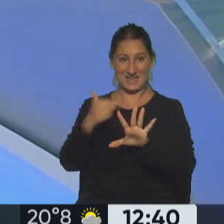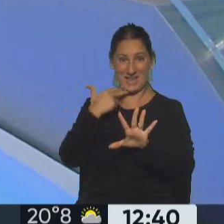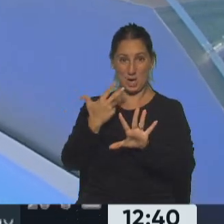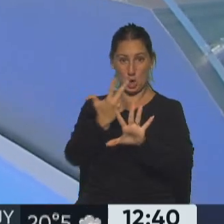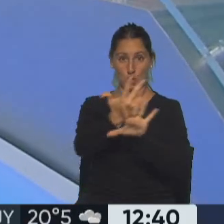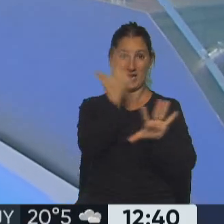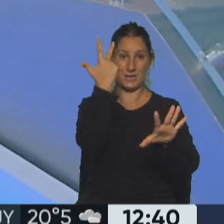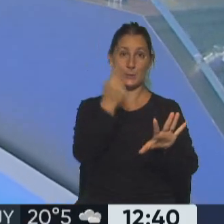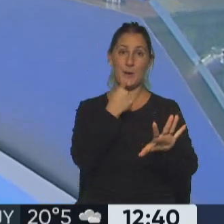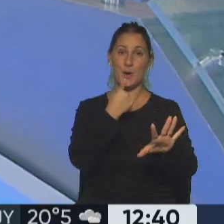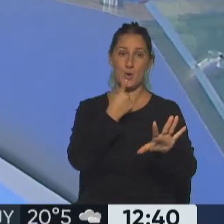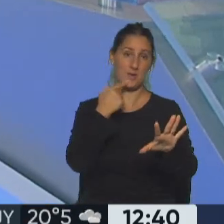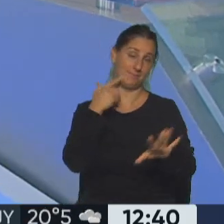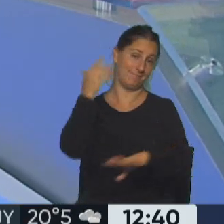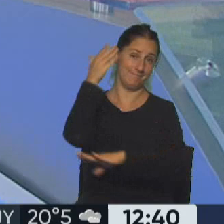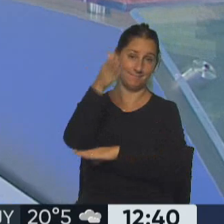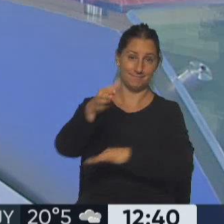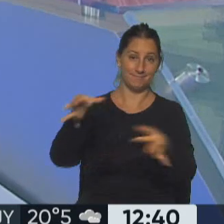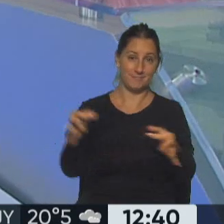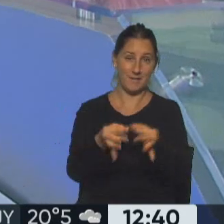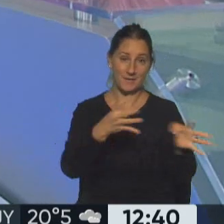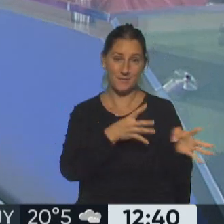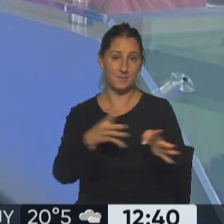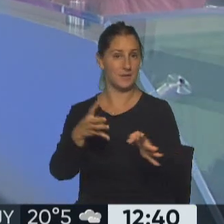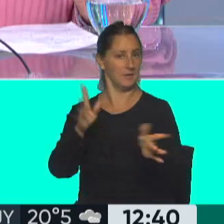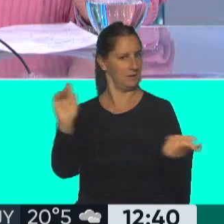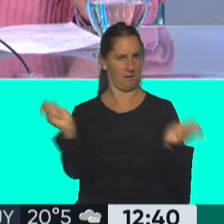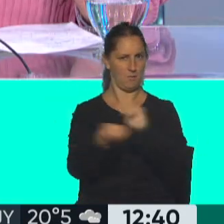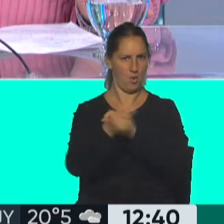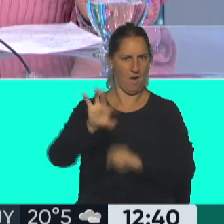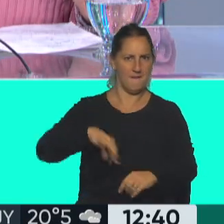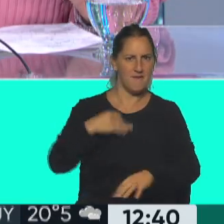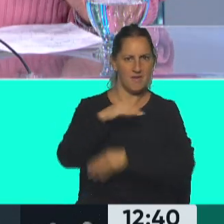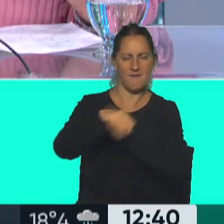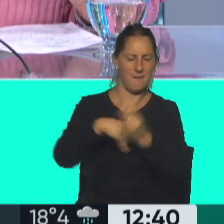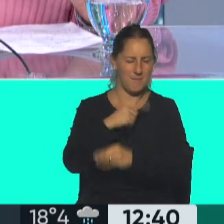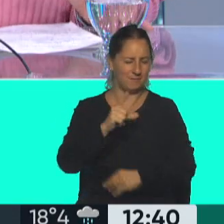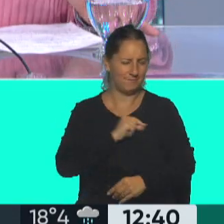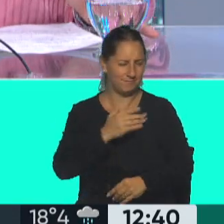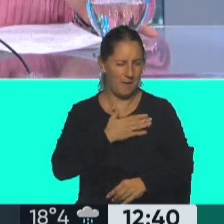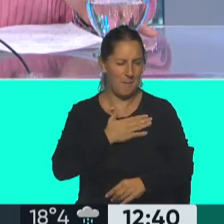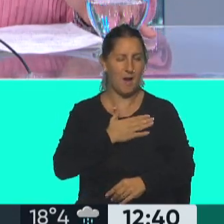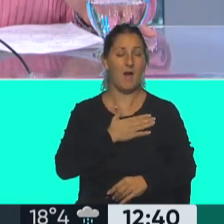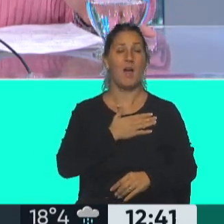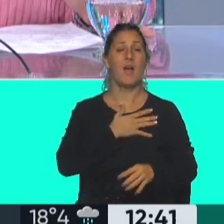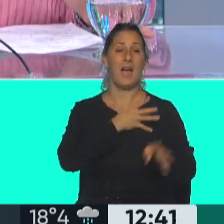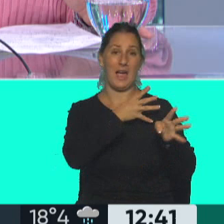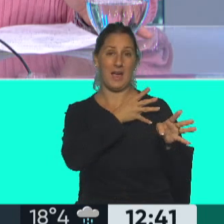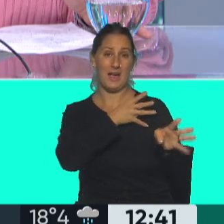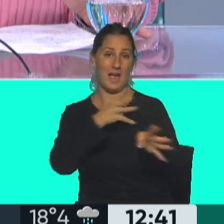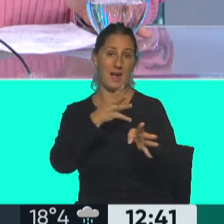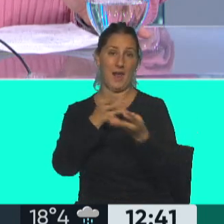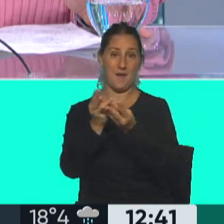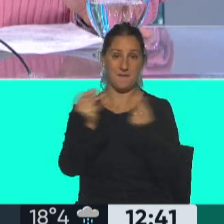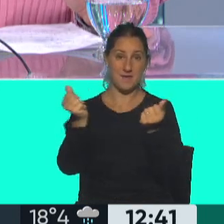se van lejos y les provocó un antes y un después un dolor irremediable la mamá falleció a los dos meses que terminó la